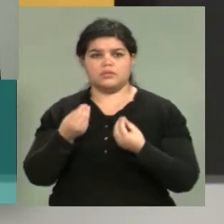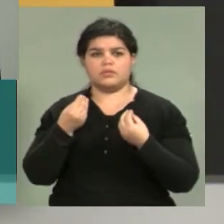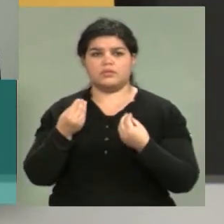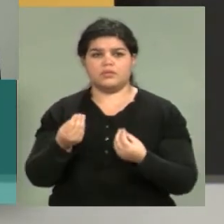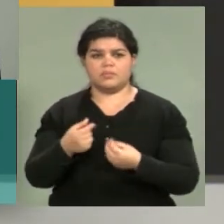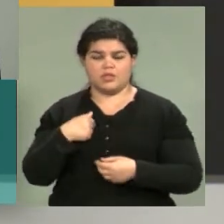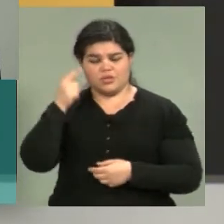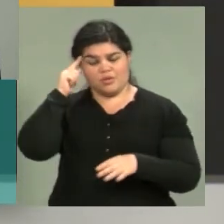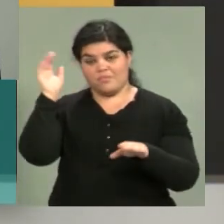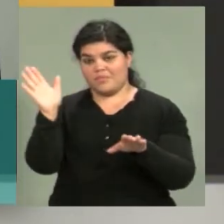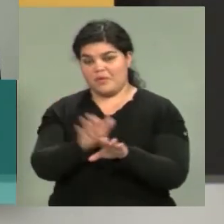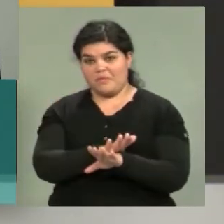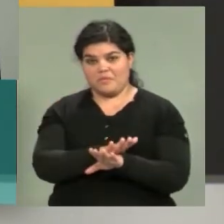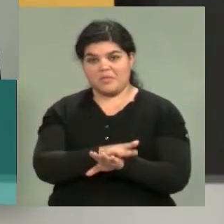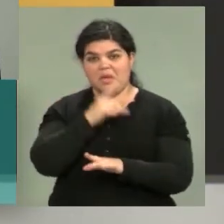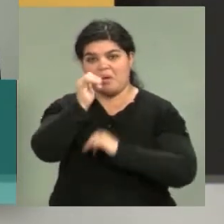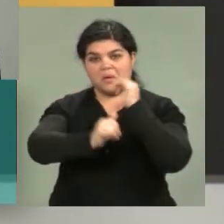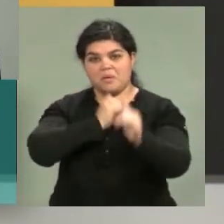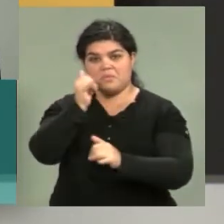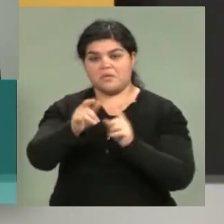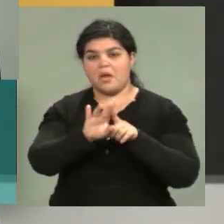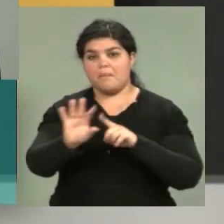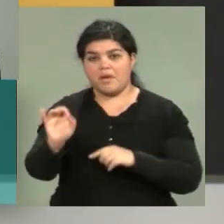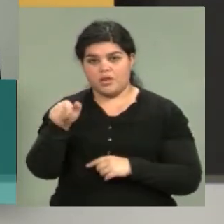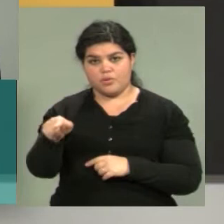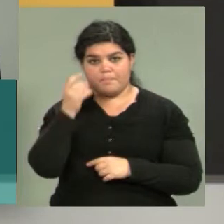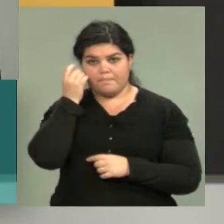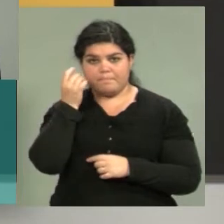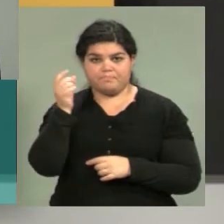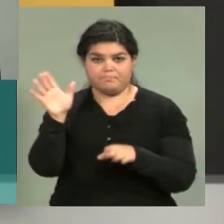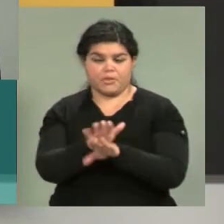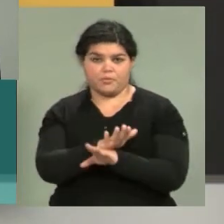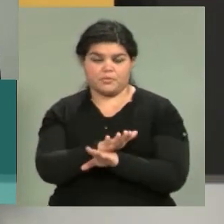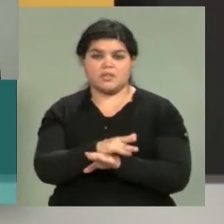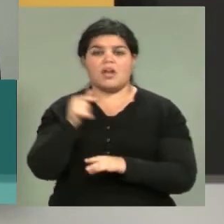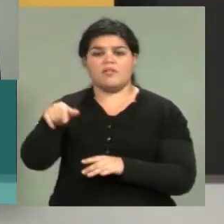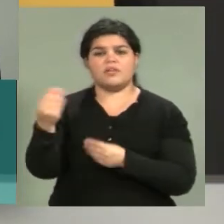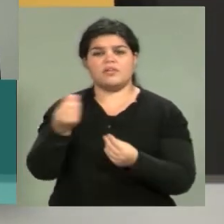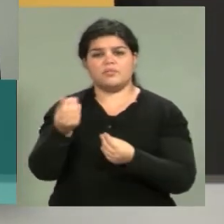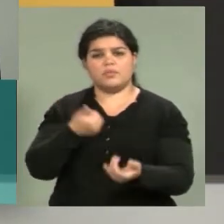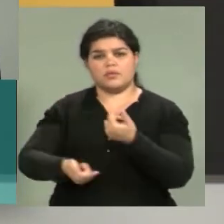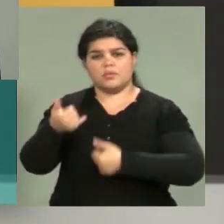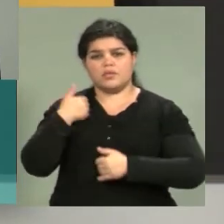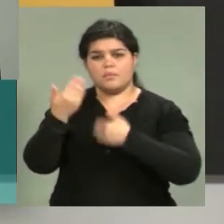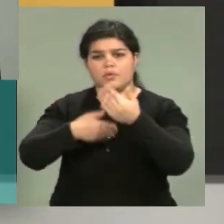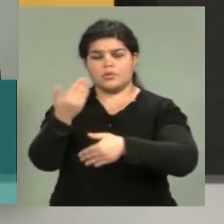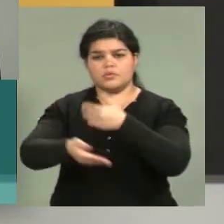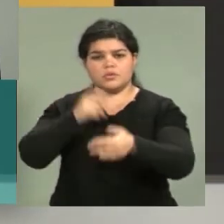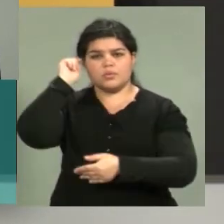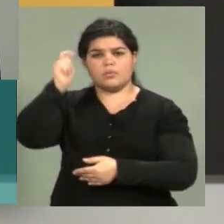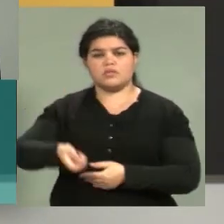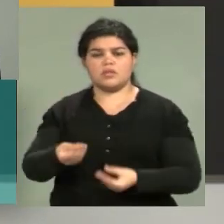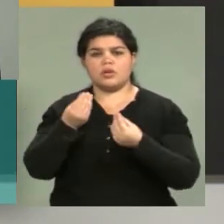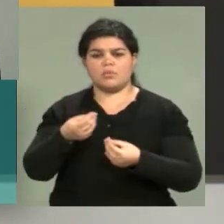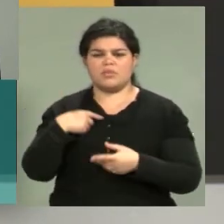incurrí en un error al momento de contar lo que le había pasado a tu hermano y que nos cuentes cómo fue ese proceso judicial, cuáles fueron, bueno, se le